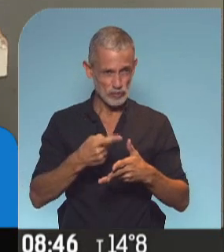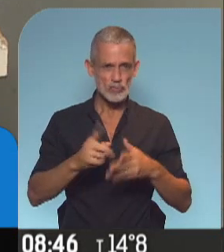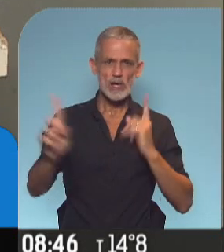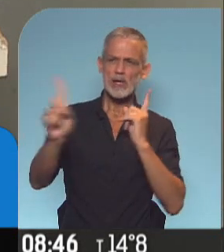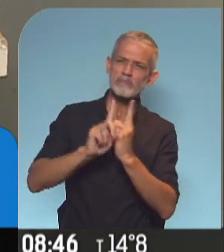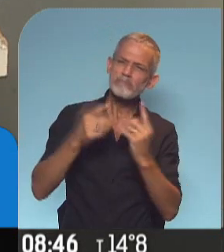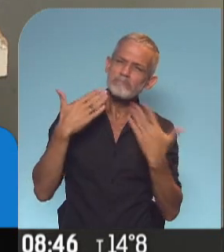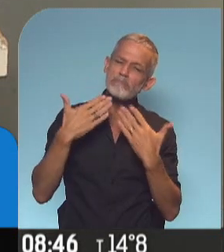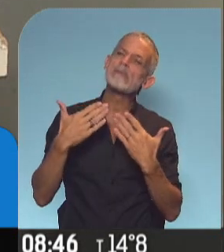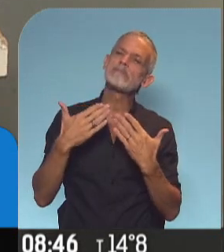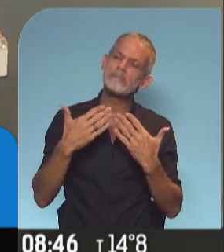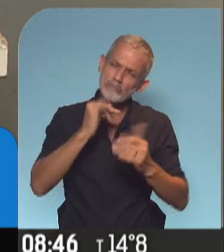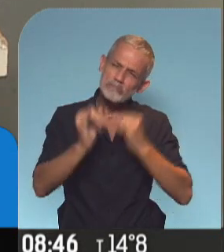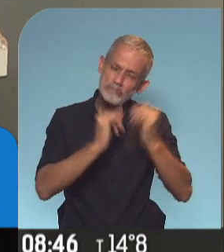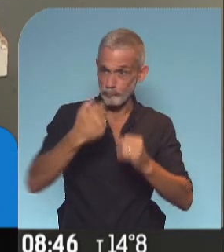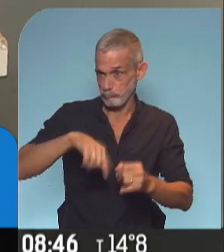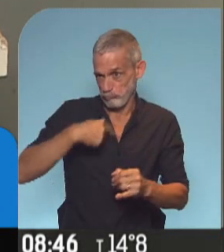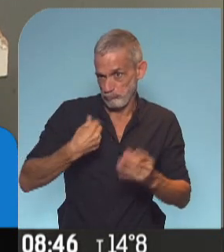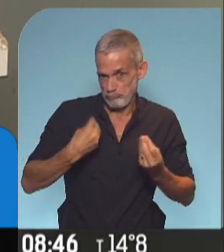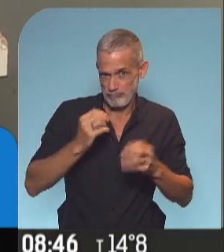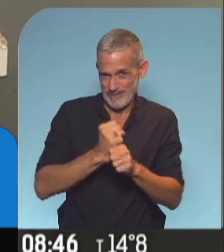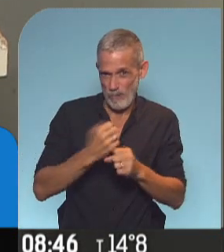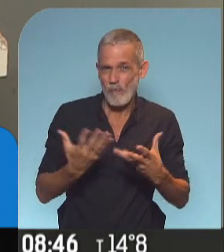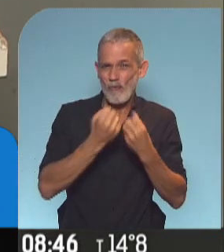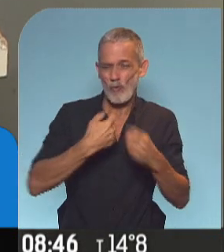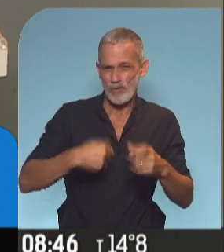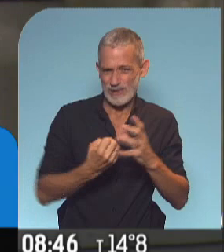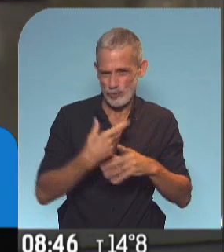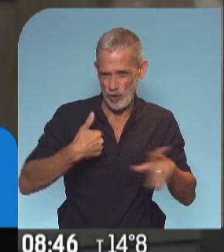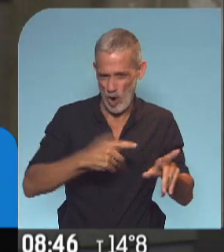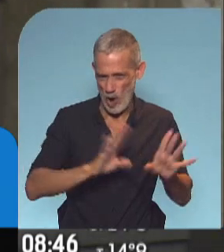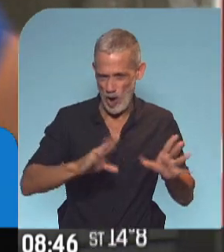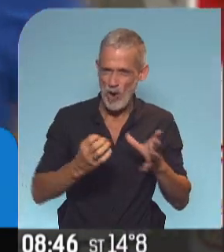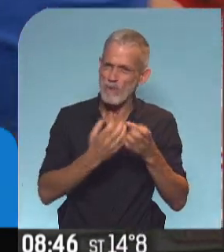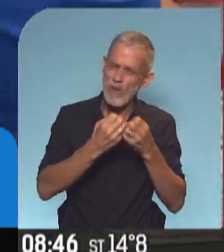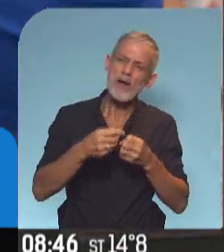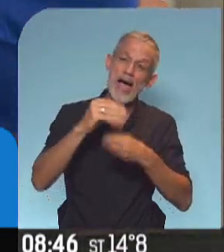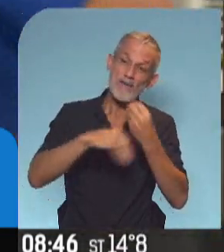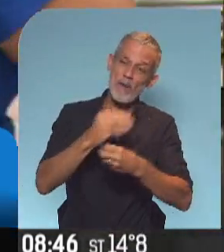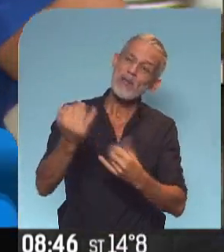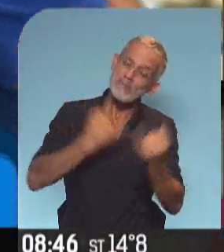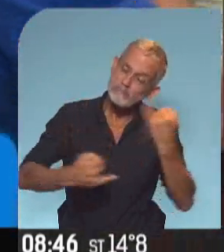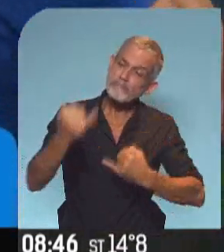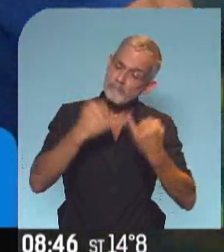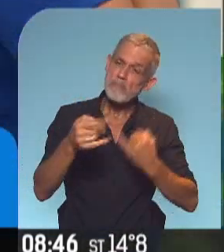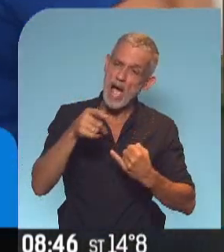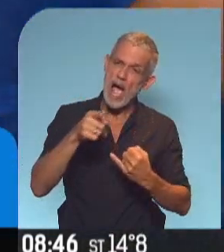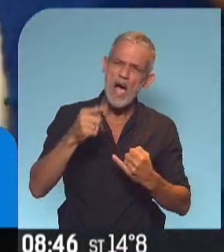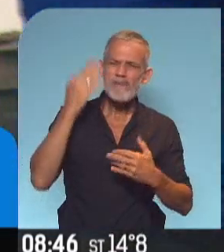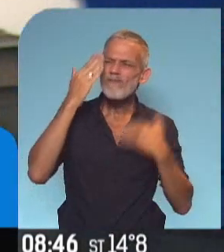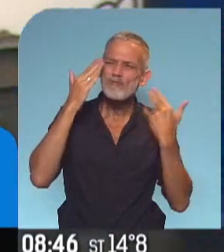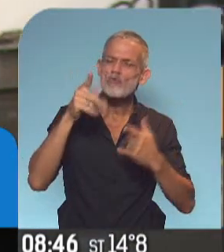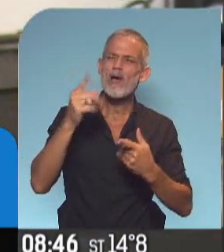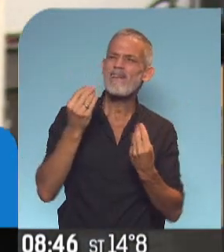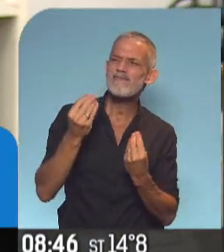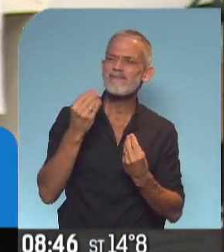le contamos un poco qué es lo que hacemos en la fundación la familia también nos cuenta cuál es su anhelo su sueño y